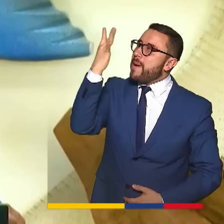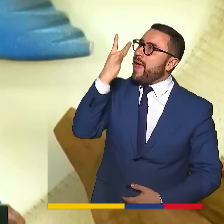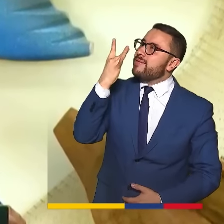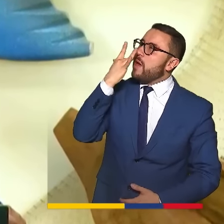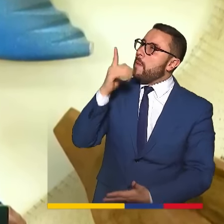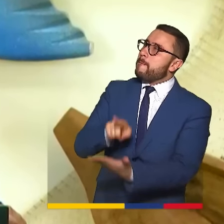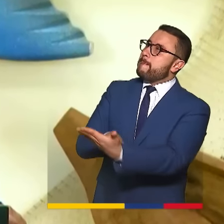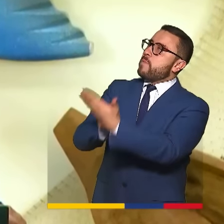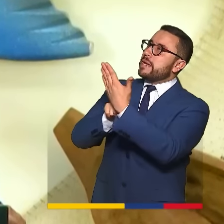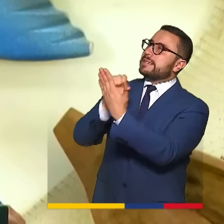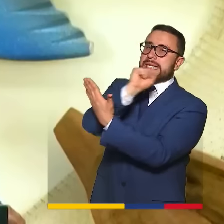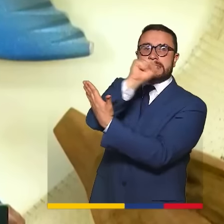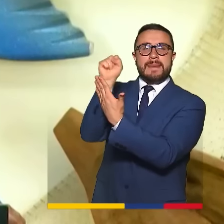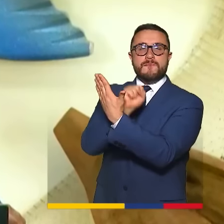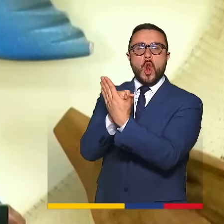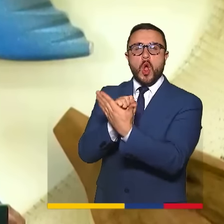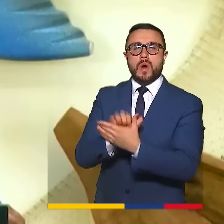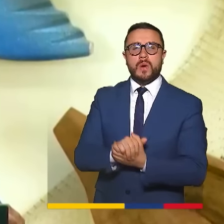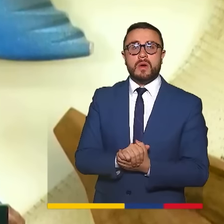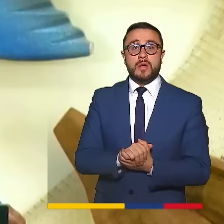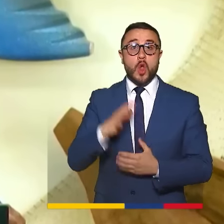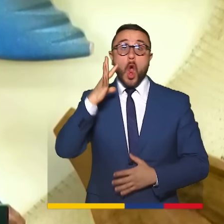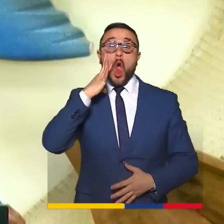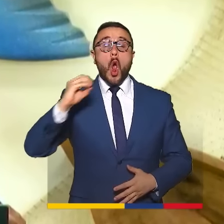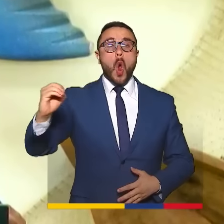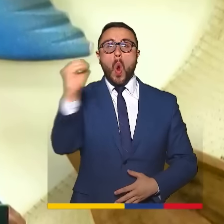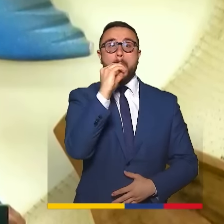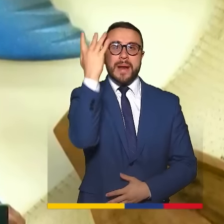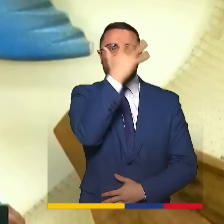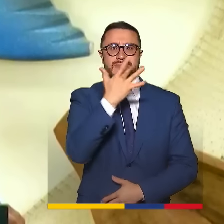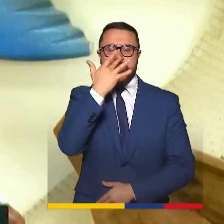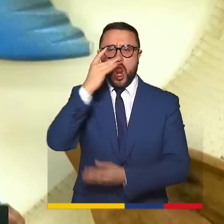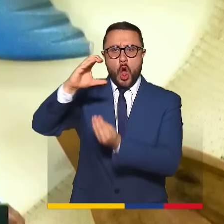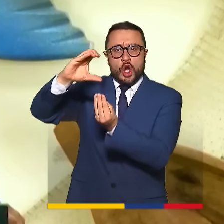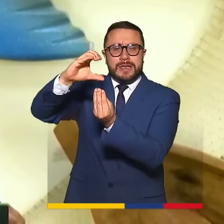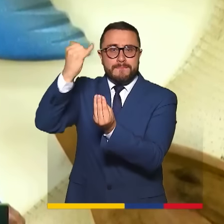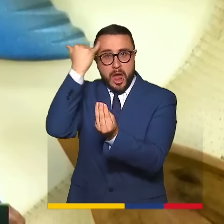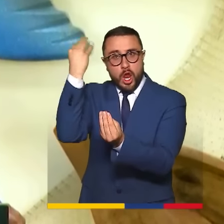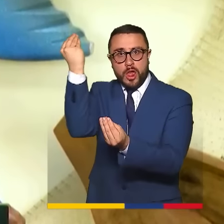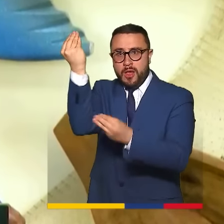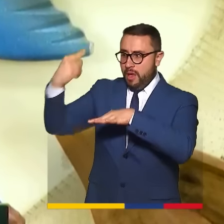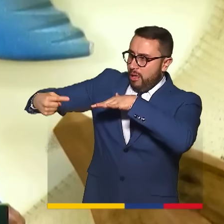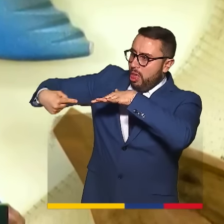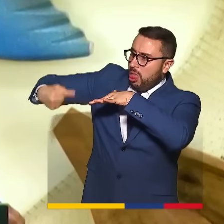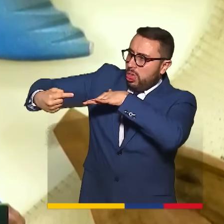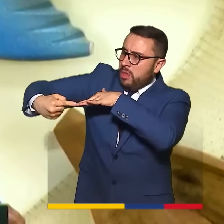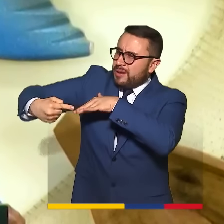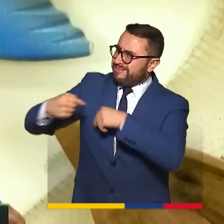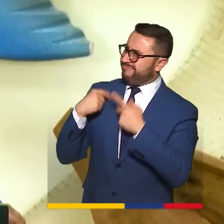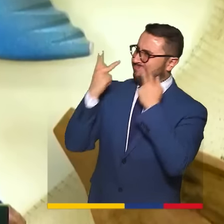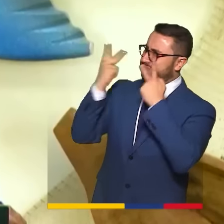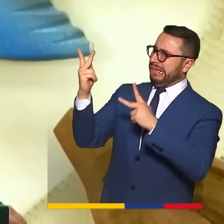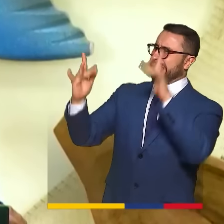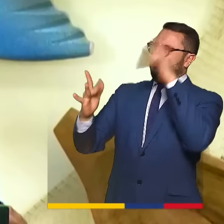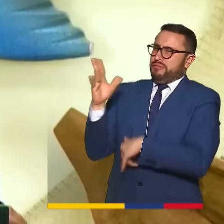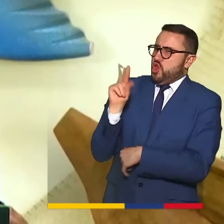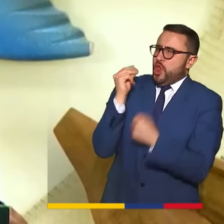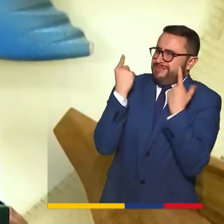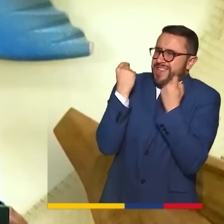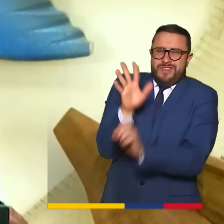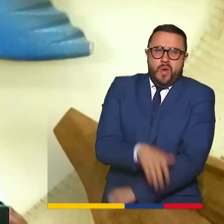Poco entiendo de por qué los hombres negros puedan ser conservadores. No lo comprendo muy bien,